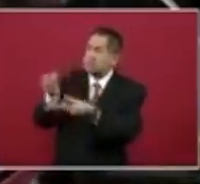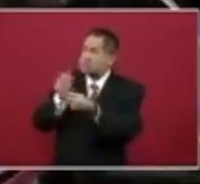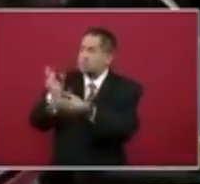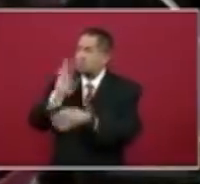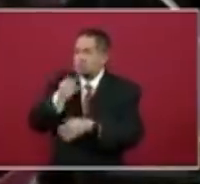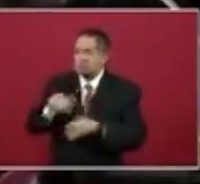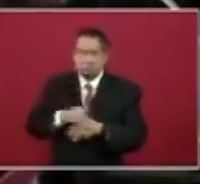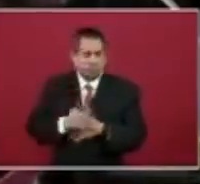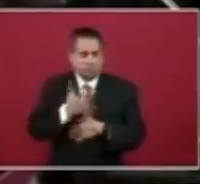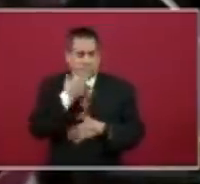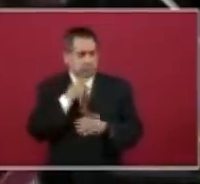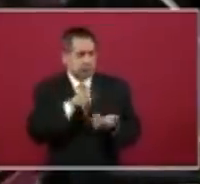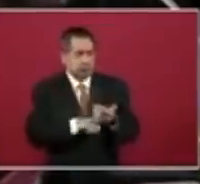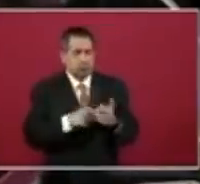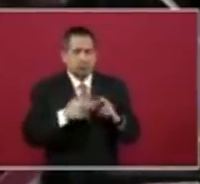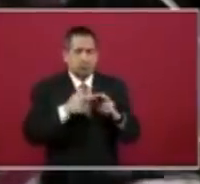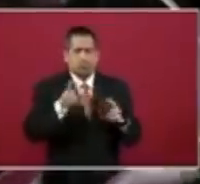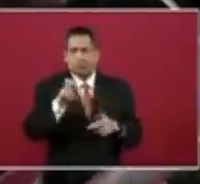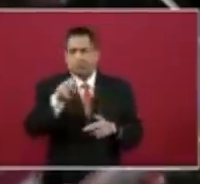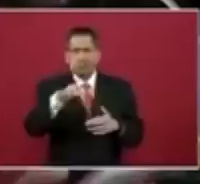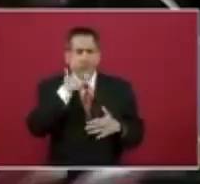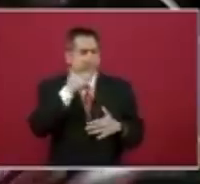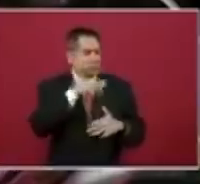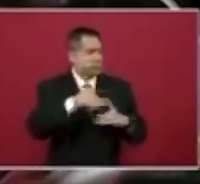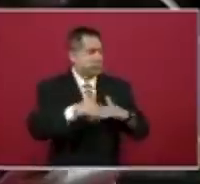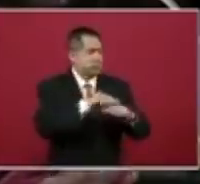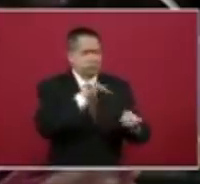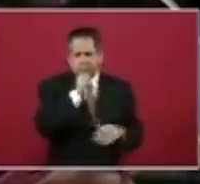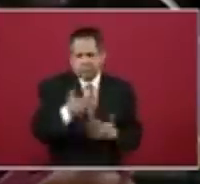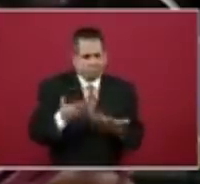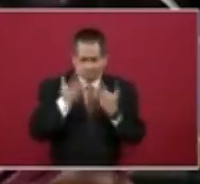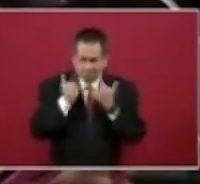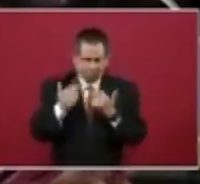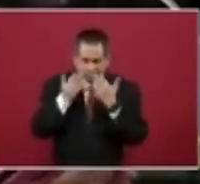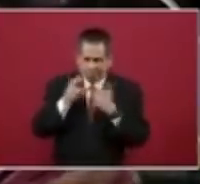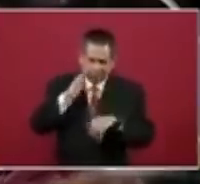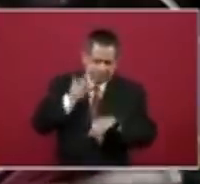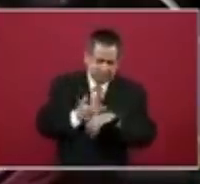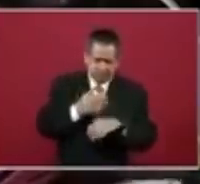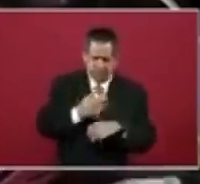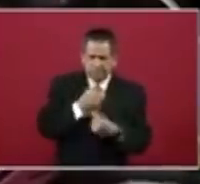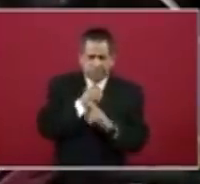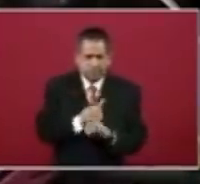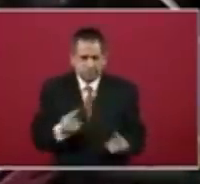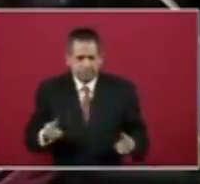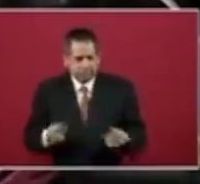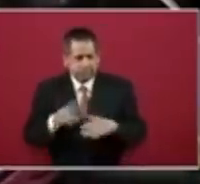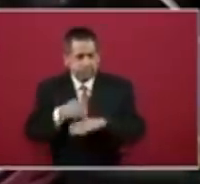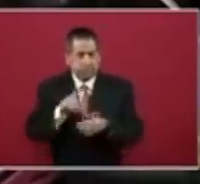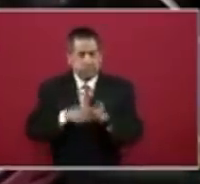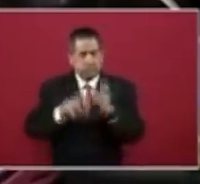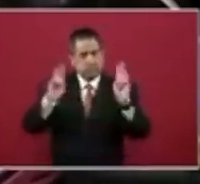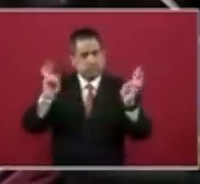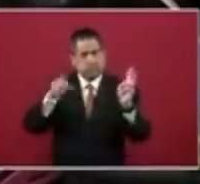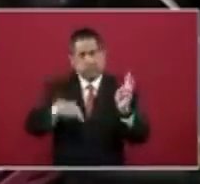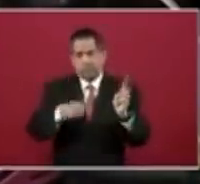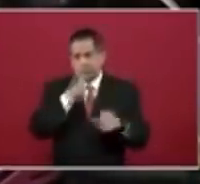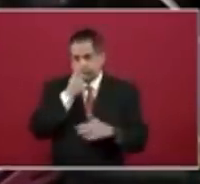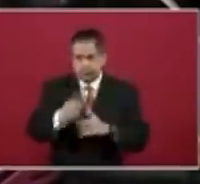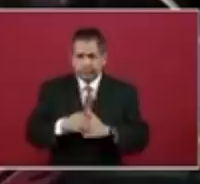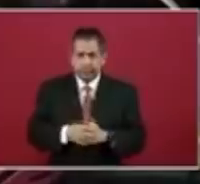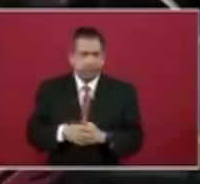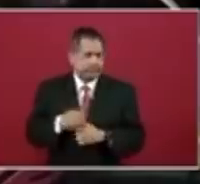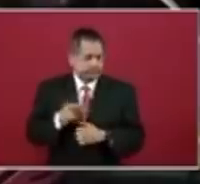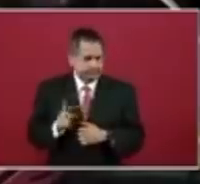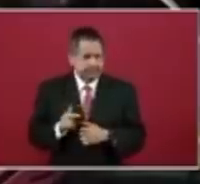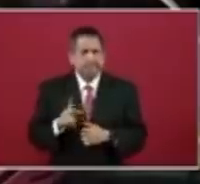había una red de corrupción en la cual pudieran participar responsables de las estancias infantiles sobre este tema que usted comenta, pero